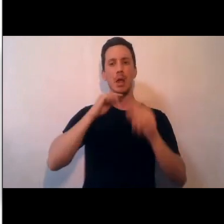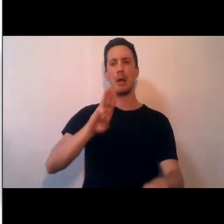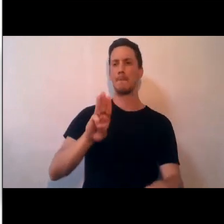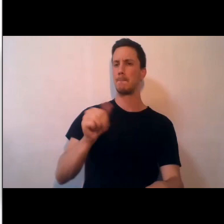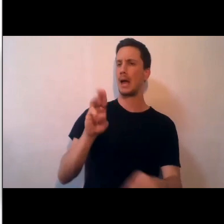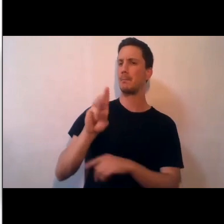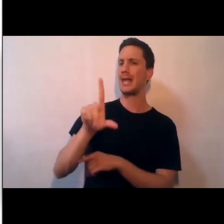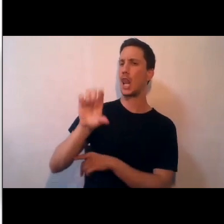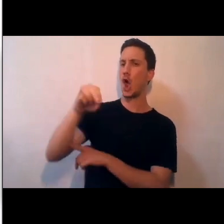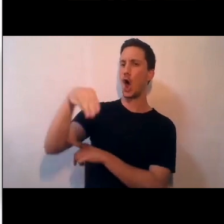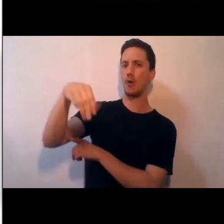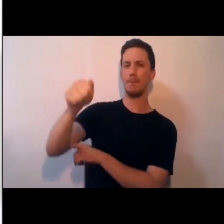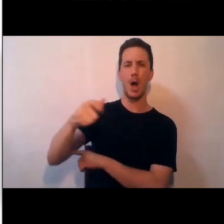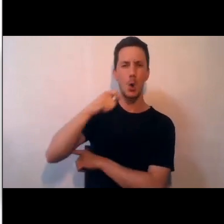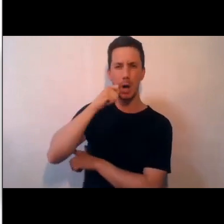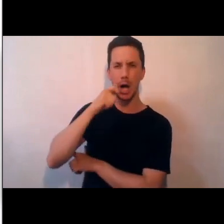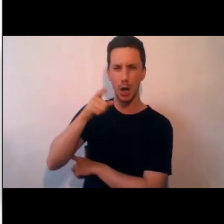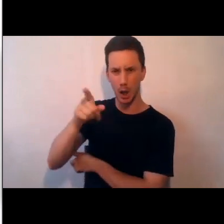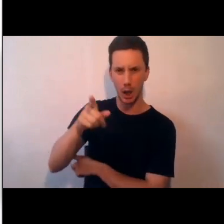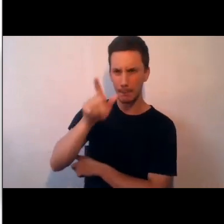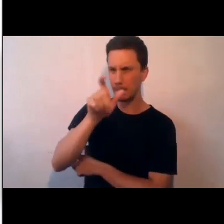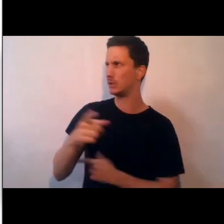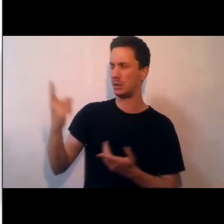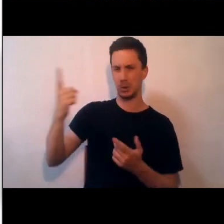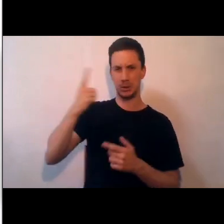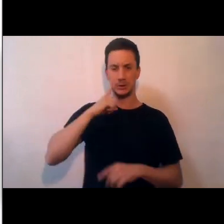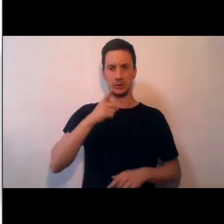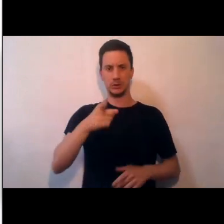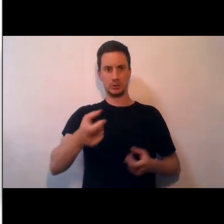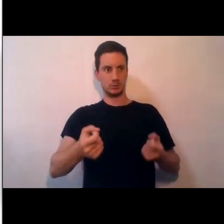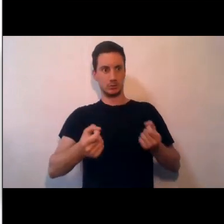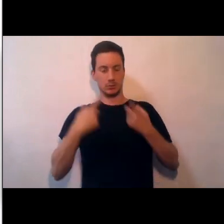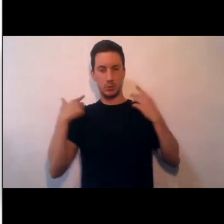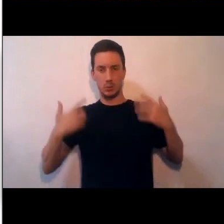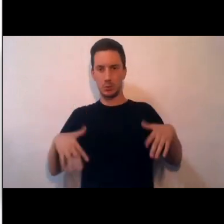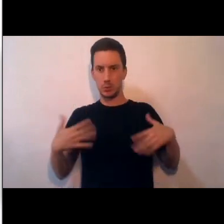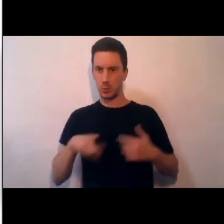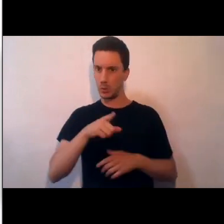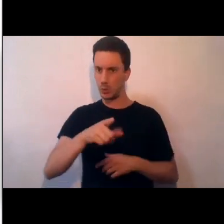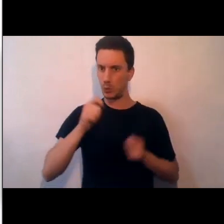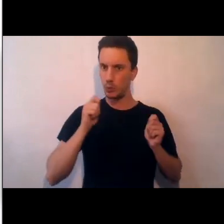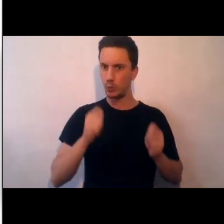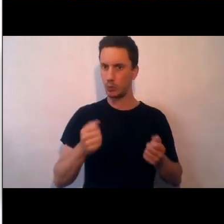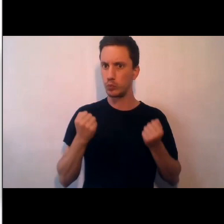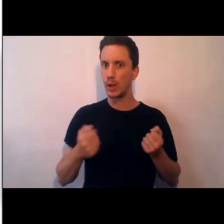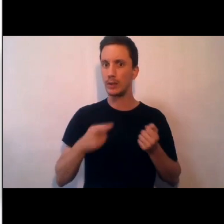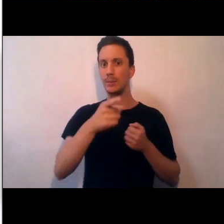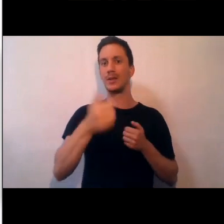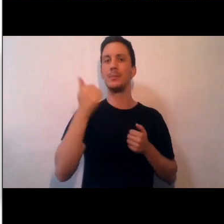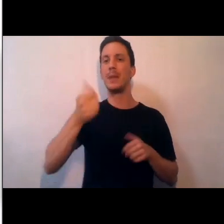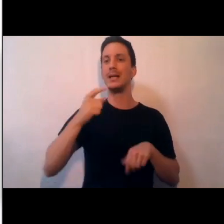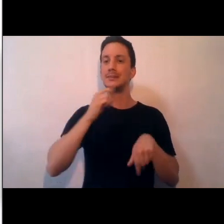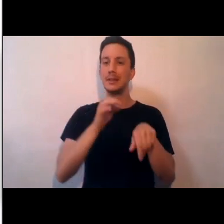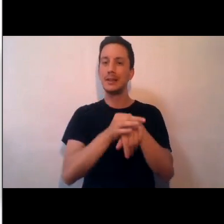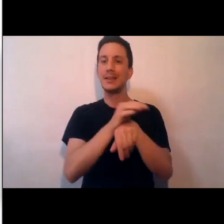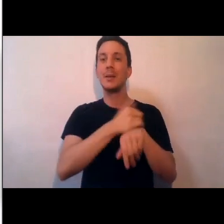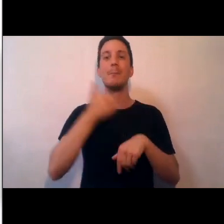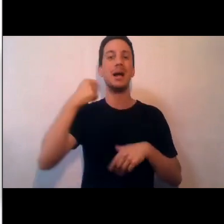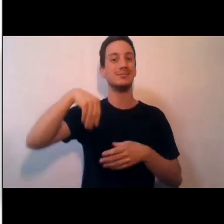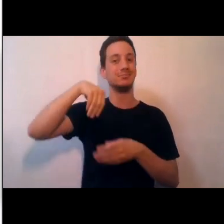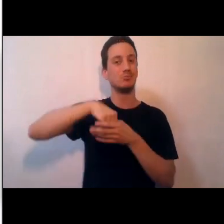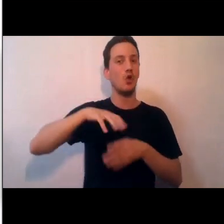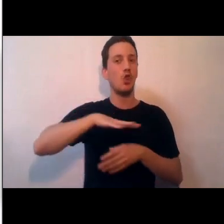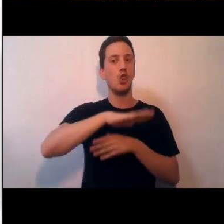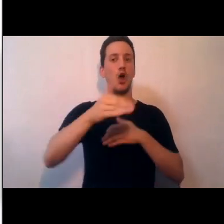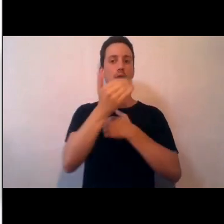la gente se asusta, pero hay muchos serotipos de virus del papiloma humano y hay uno que es el que causa las verrugas genitales, por lo que a las